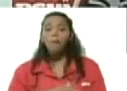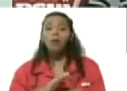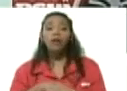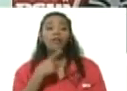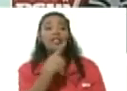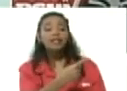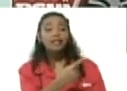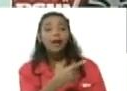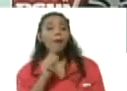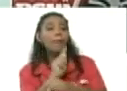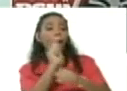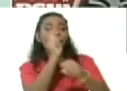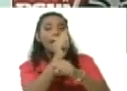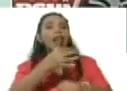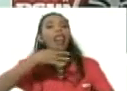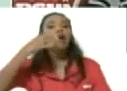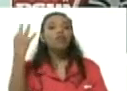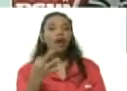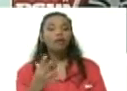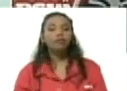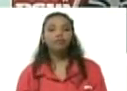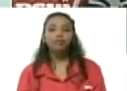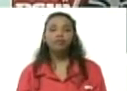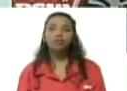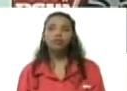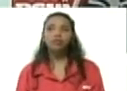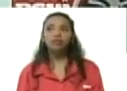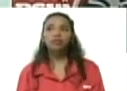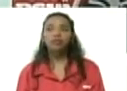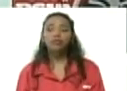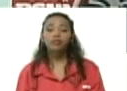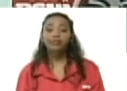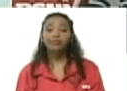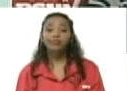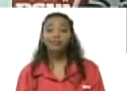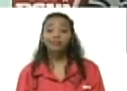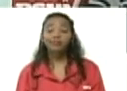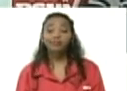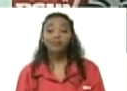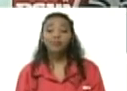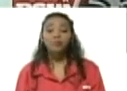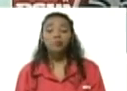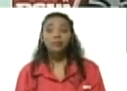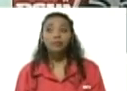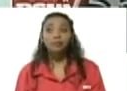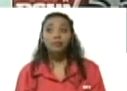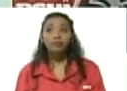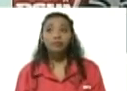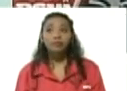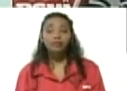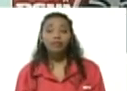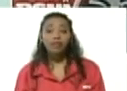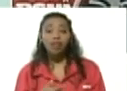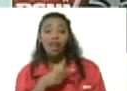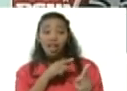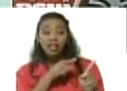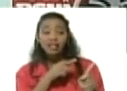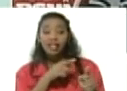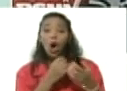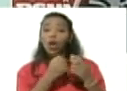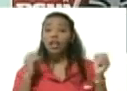verdades ahí en Estados Unidos. Hasta que esos esas organizaciones no sean libres,